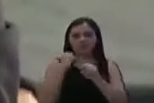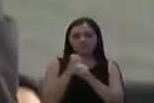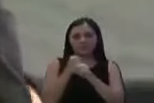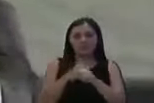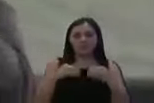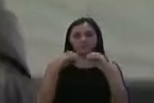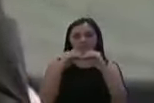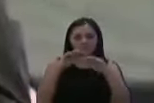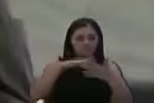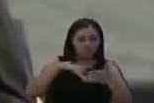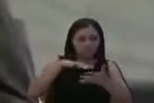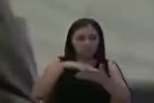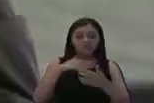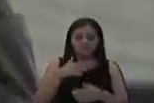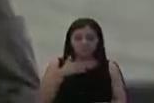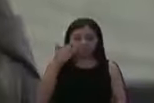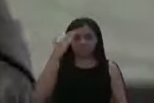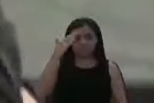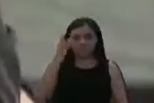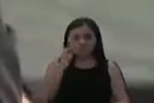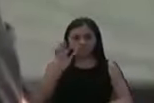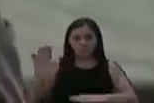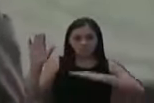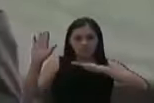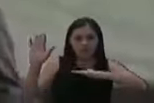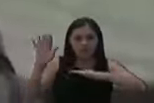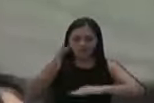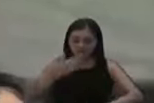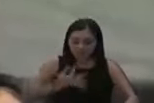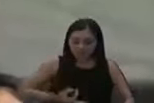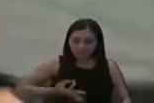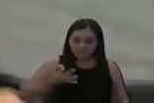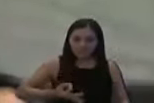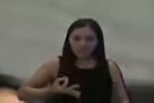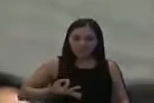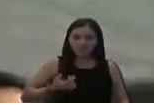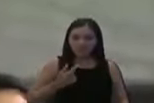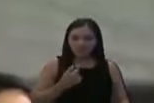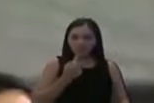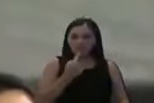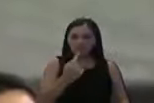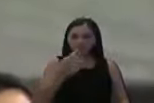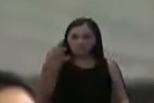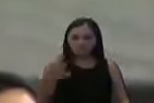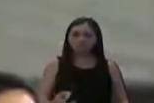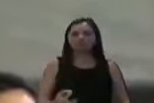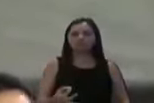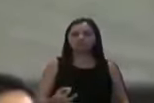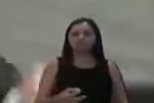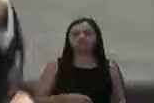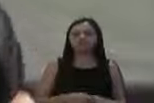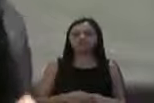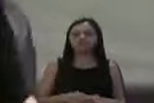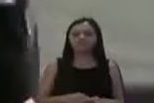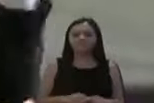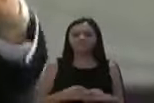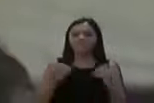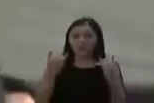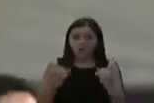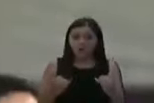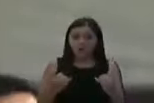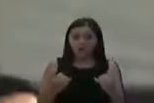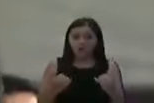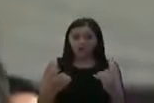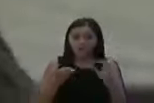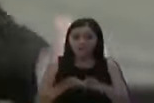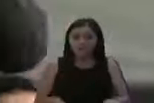eso porque ustedes saben que somos gente seria que Decimos lo que pensamos y hacemos lo que decimos hoy más que nunca